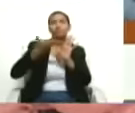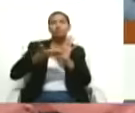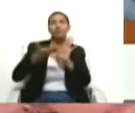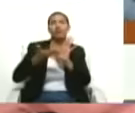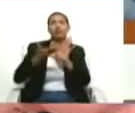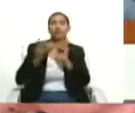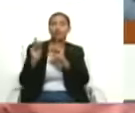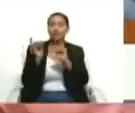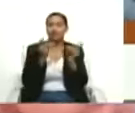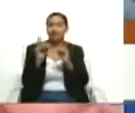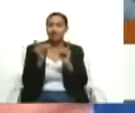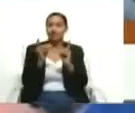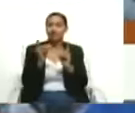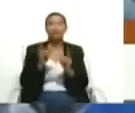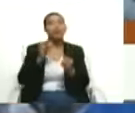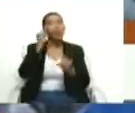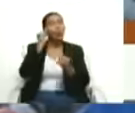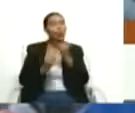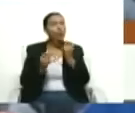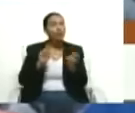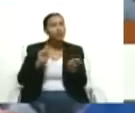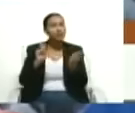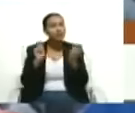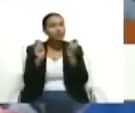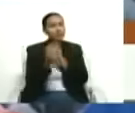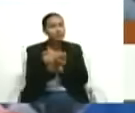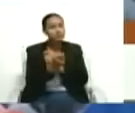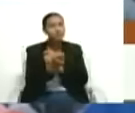última transformación es la geopolítica,